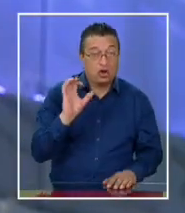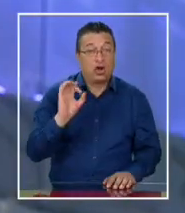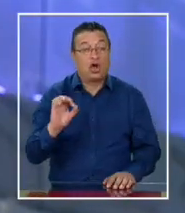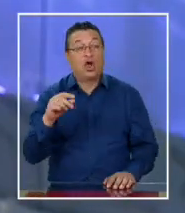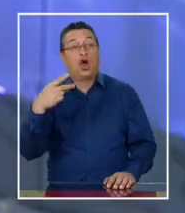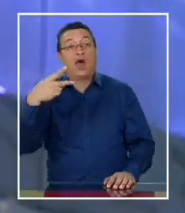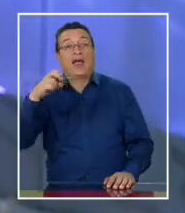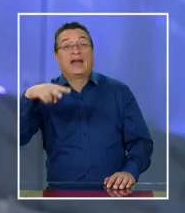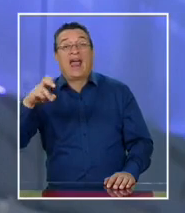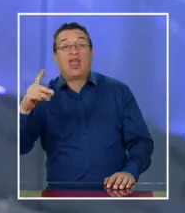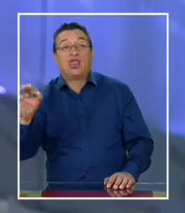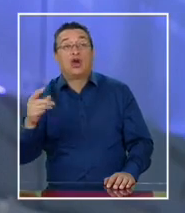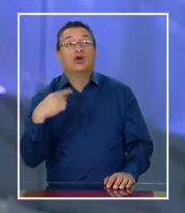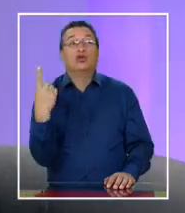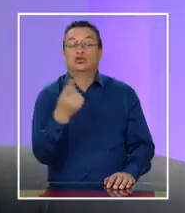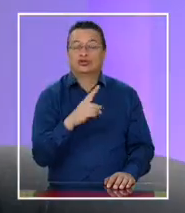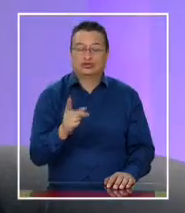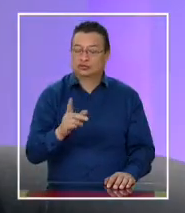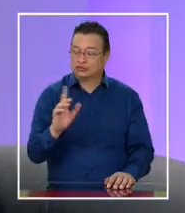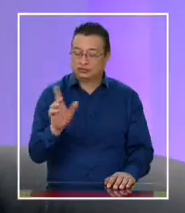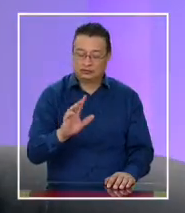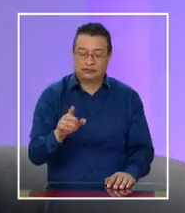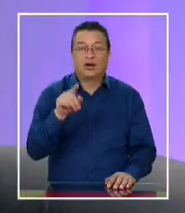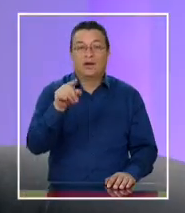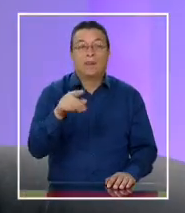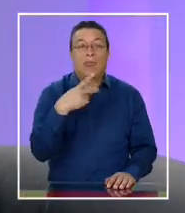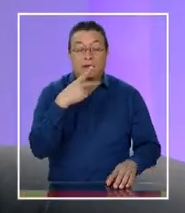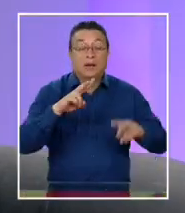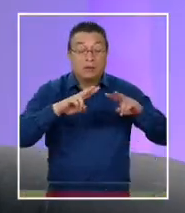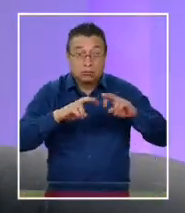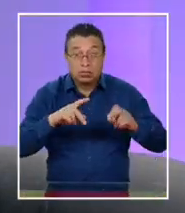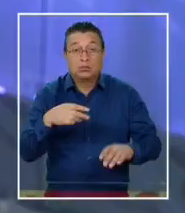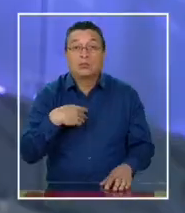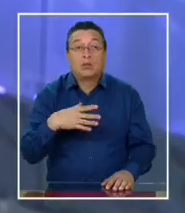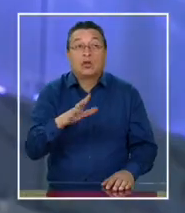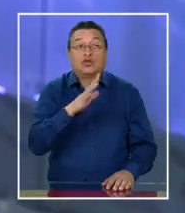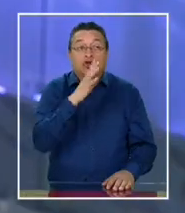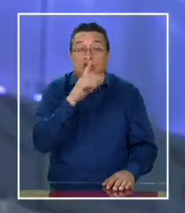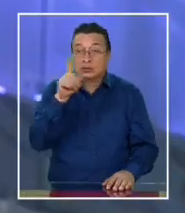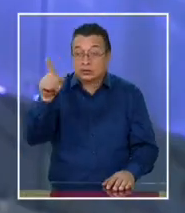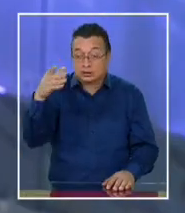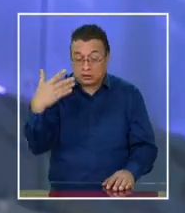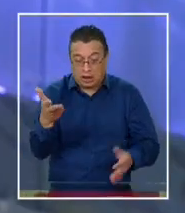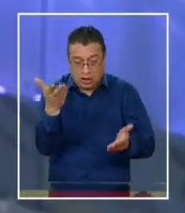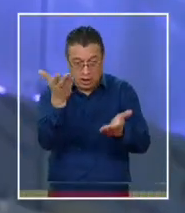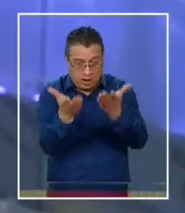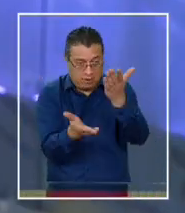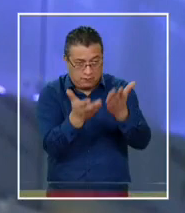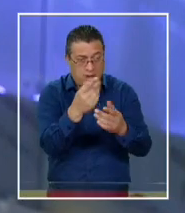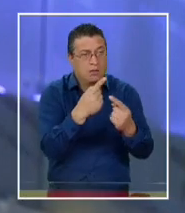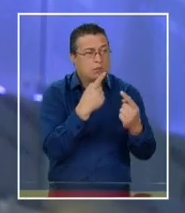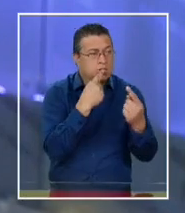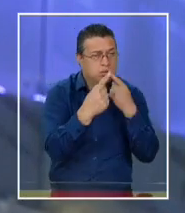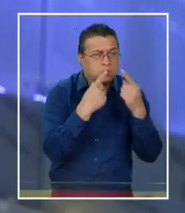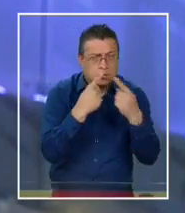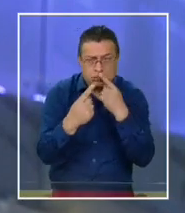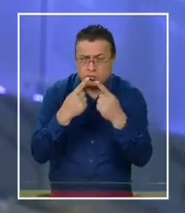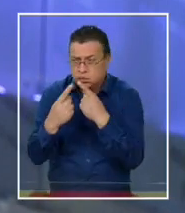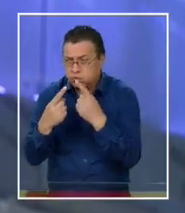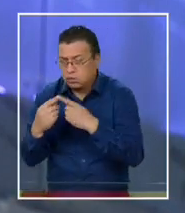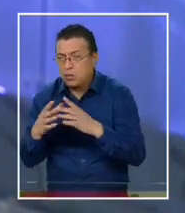en la cabeza de nosotros no existe bueno no lo sé Él hizo unas evaluaciones consultó a muchas